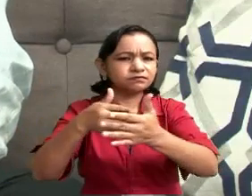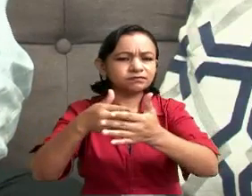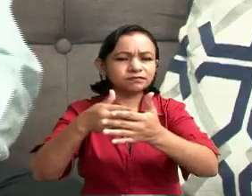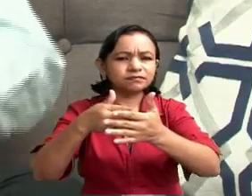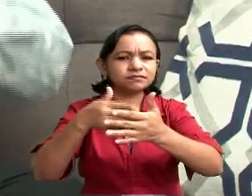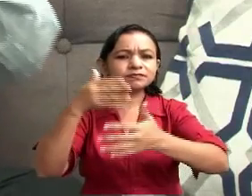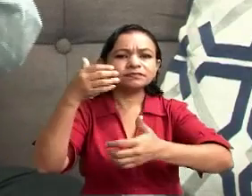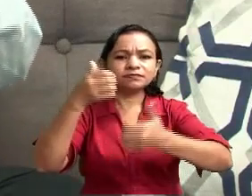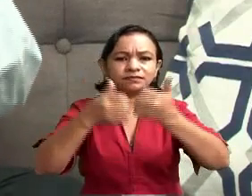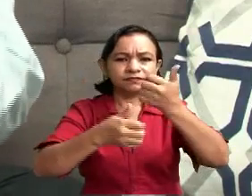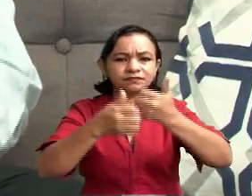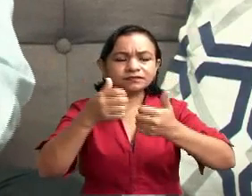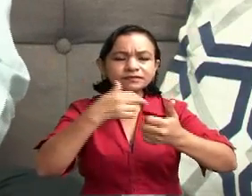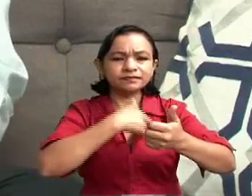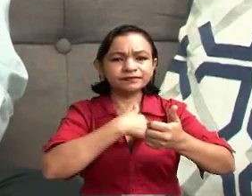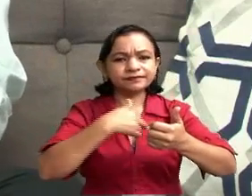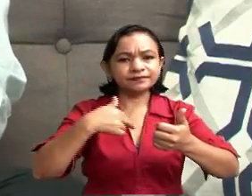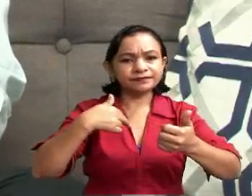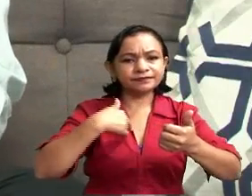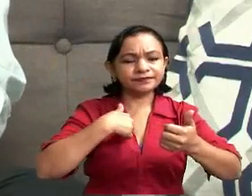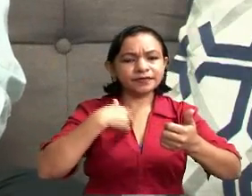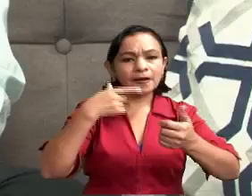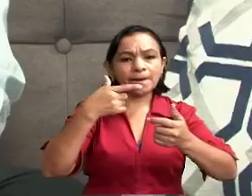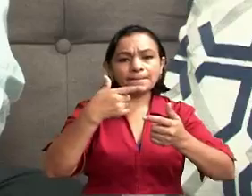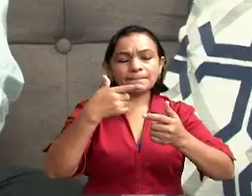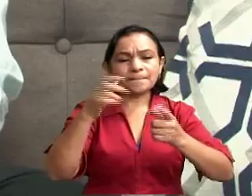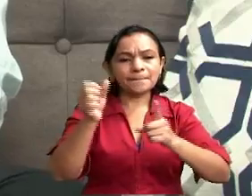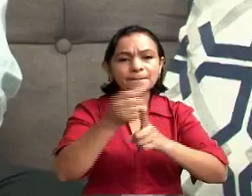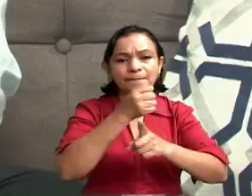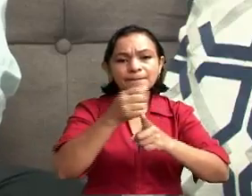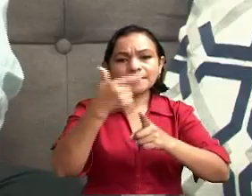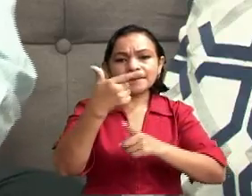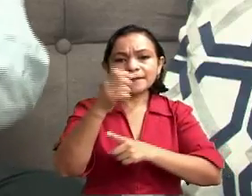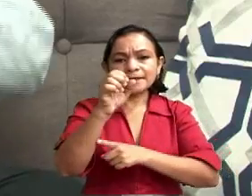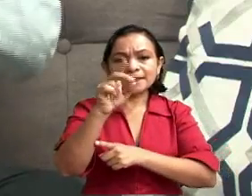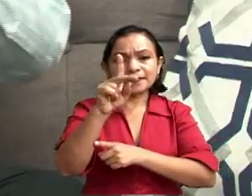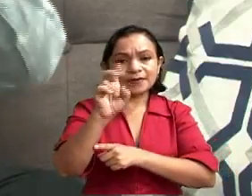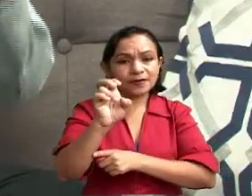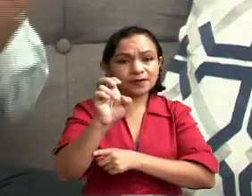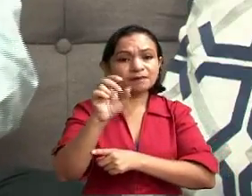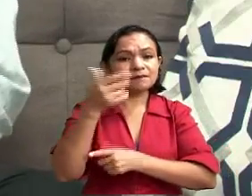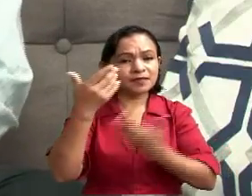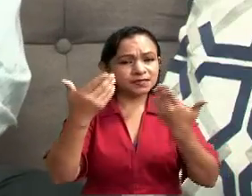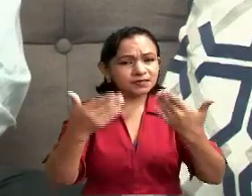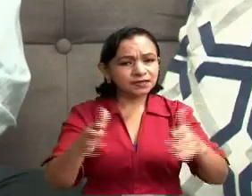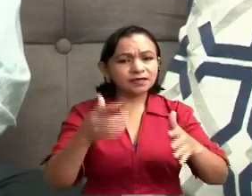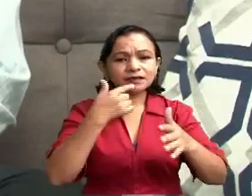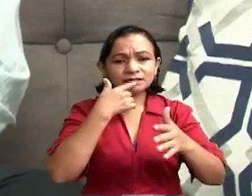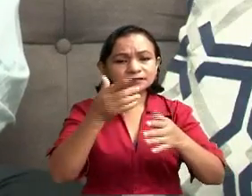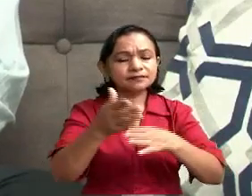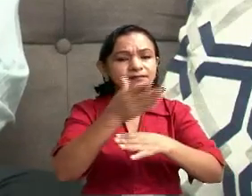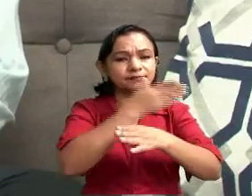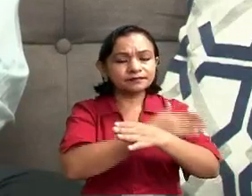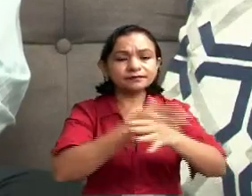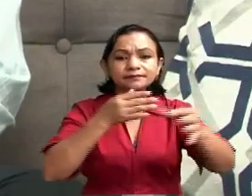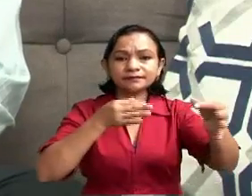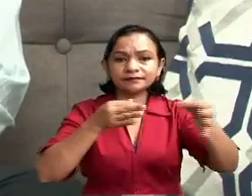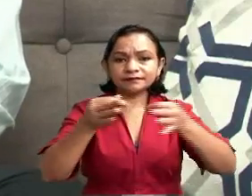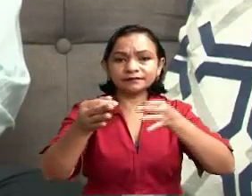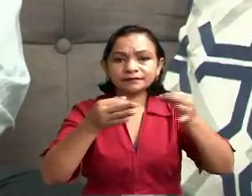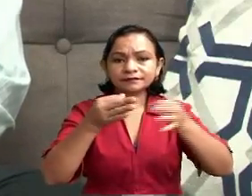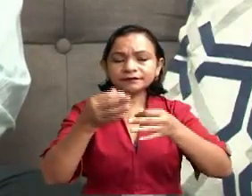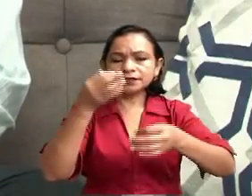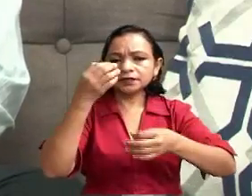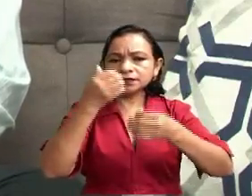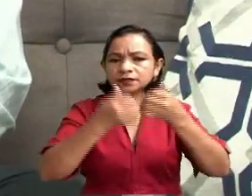hechos que dieron lugar al fallido golpe de Estado, que, como ya se ha dicho muchas veces, todo el daño